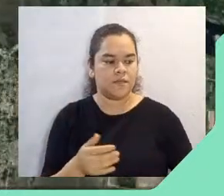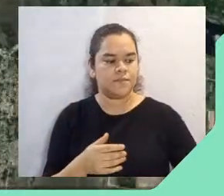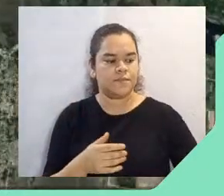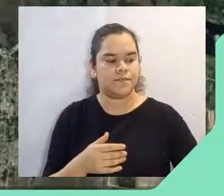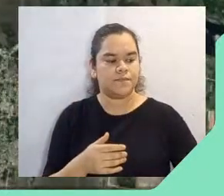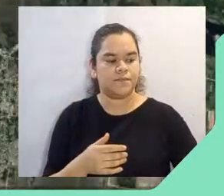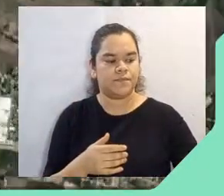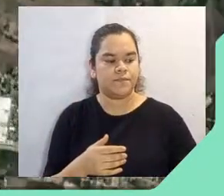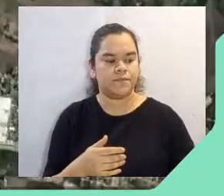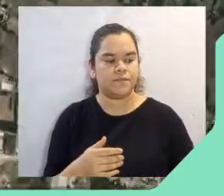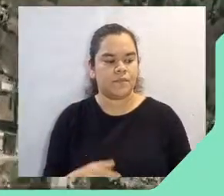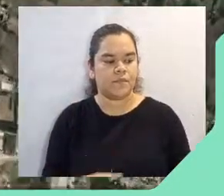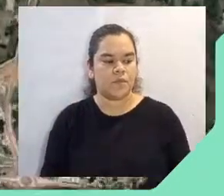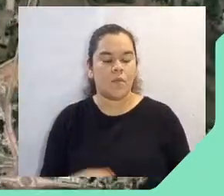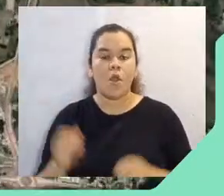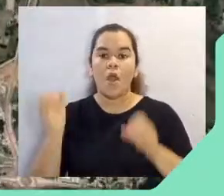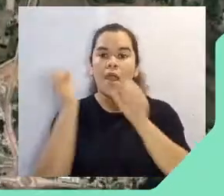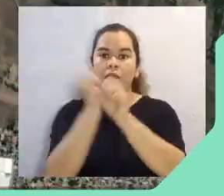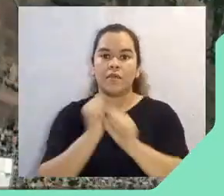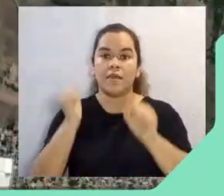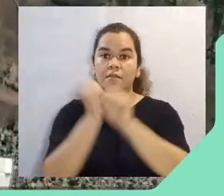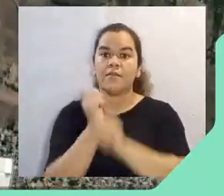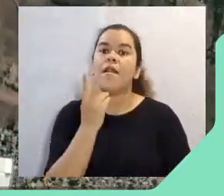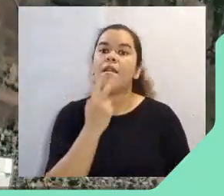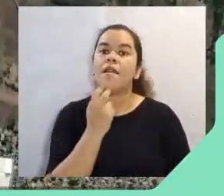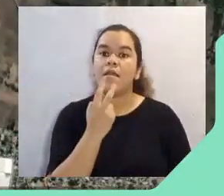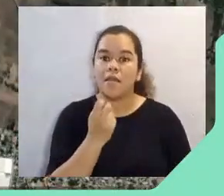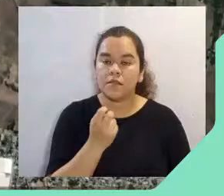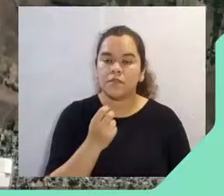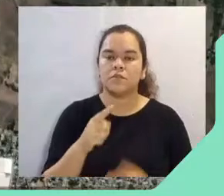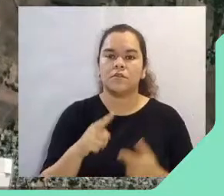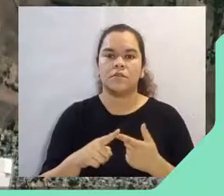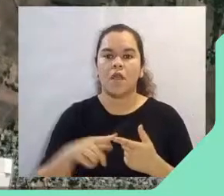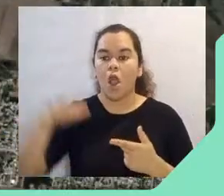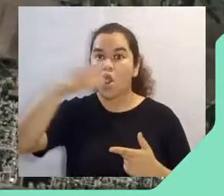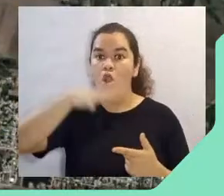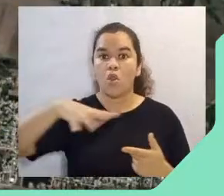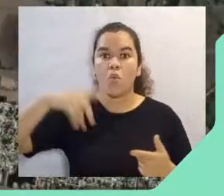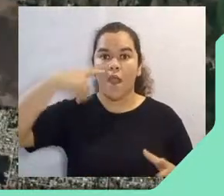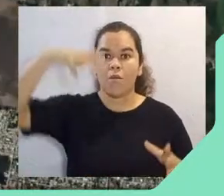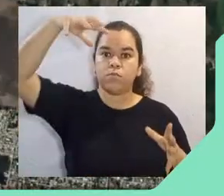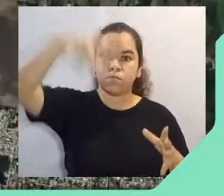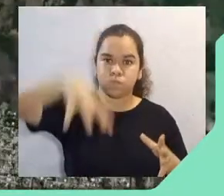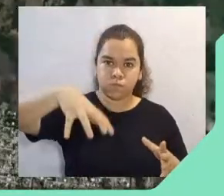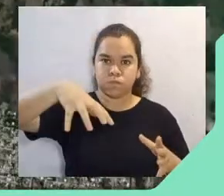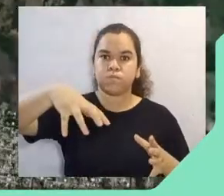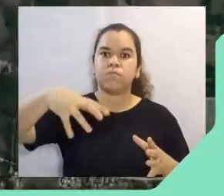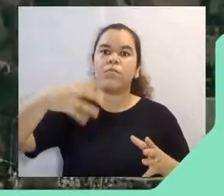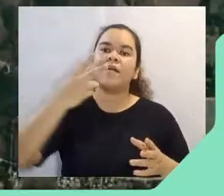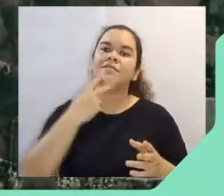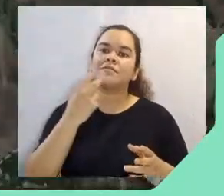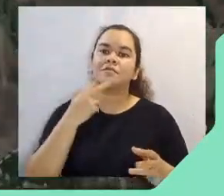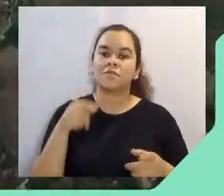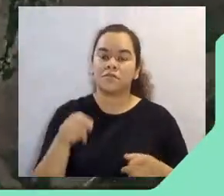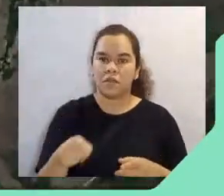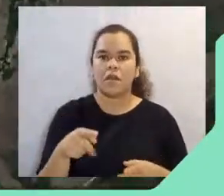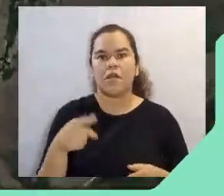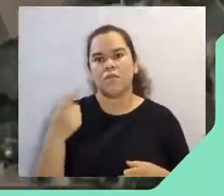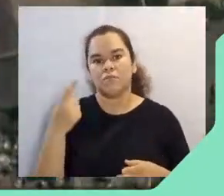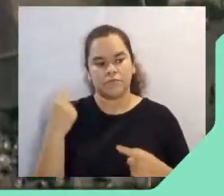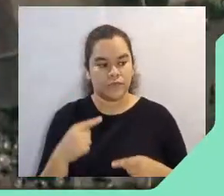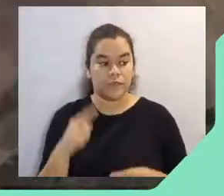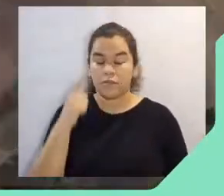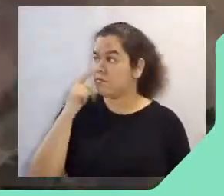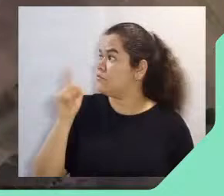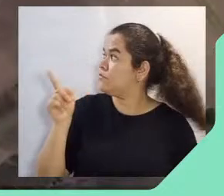2, transmisión de la energía, centrales eléctricas, distribución de la energía. Bueno, acá les estoy mostrando un poco en